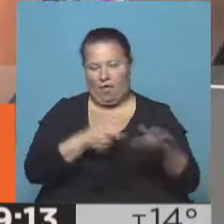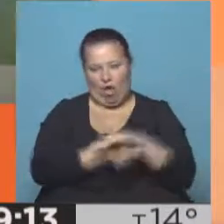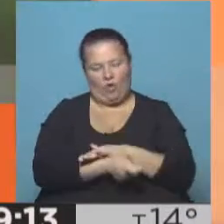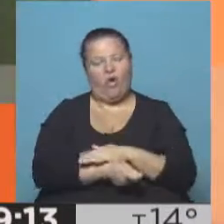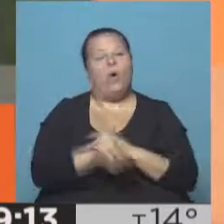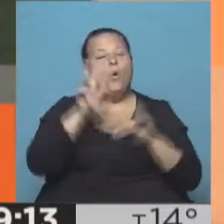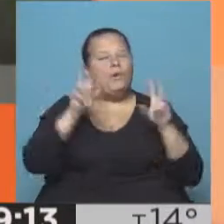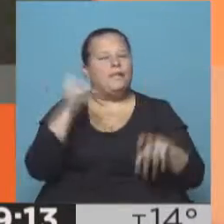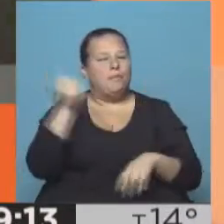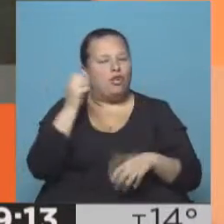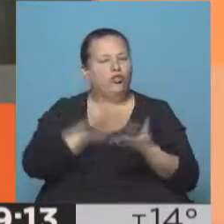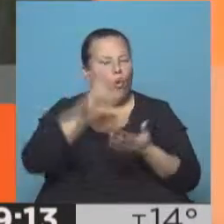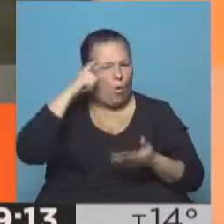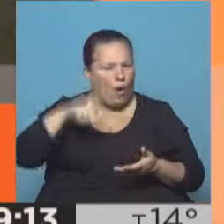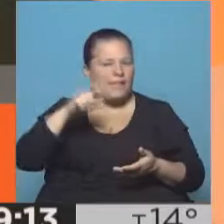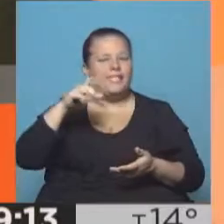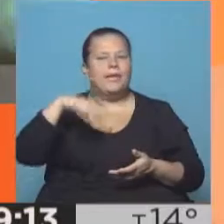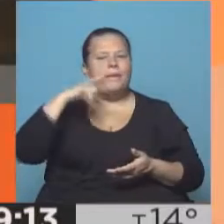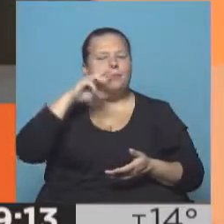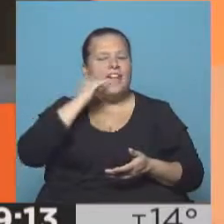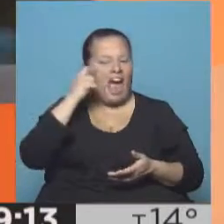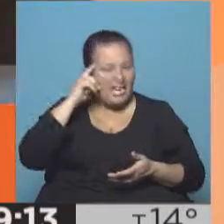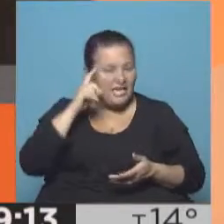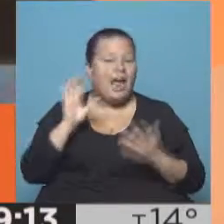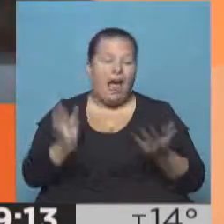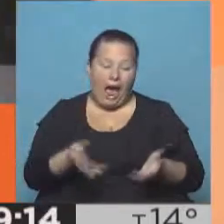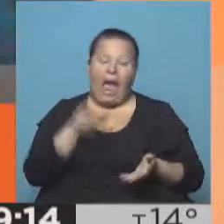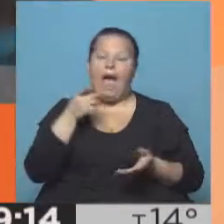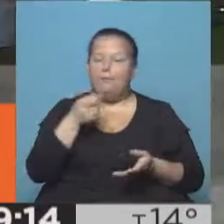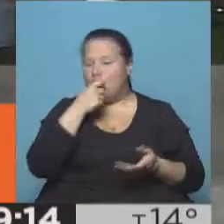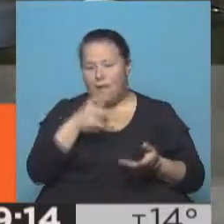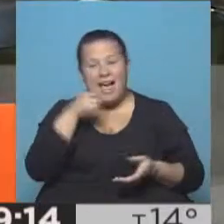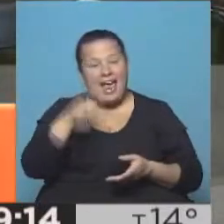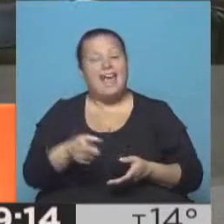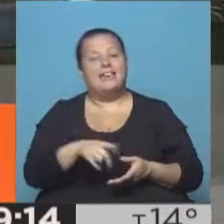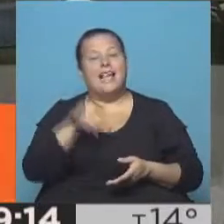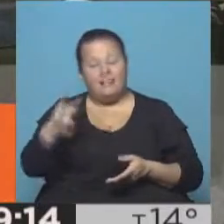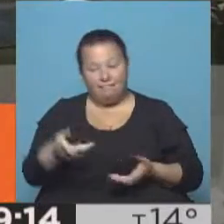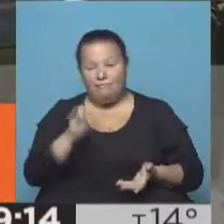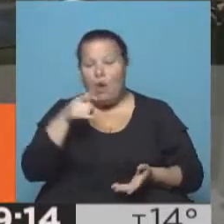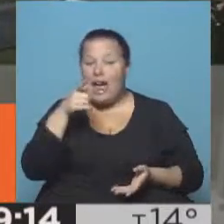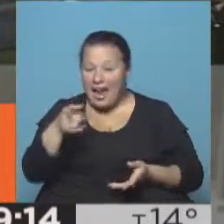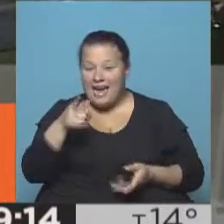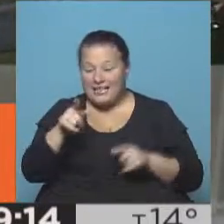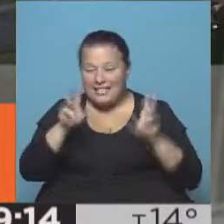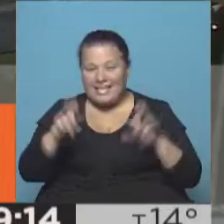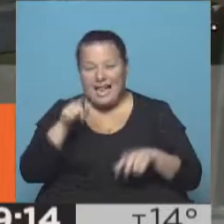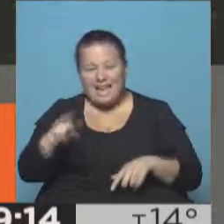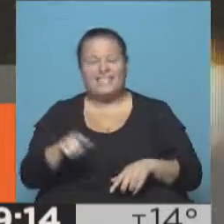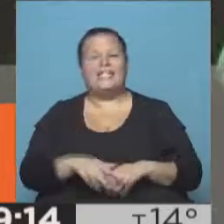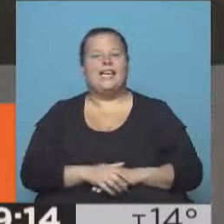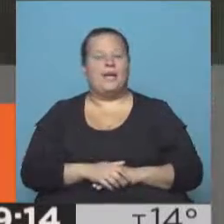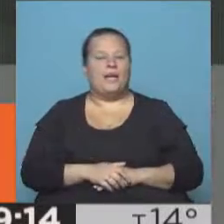hay un caso que hay que destacar, el del juez Julio César Miralles. Claro, ¿no? Por ejemplo, ese que otorgó... Exacto, claro, bueno, ese es el caso